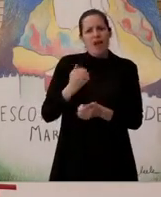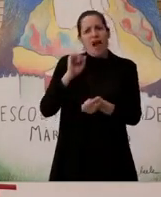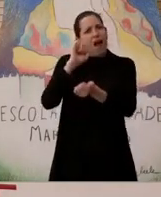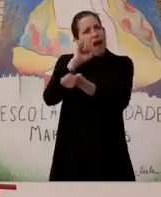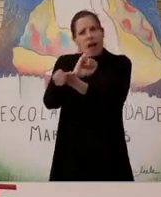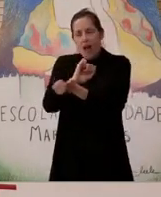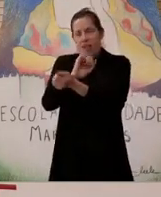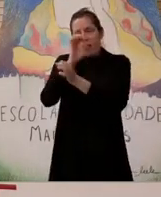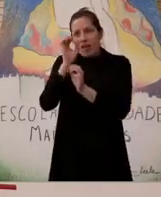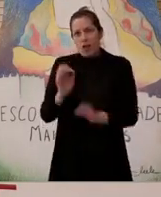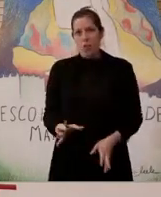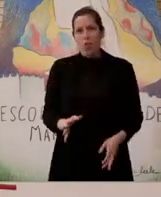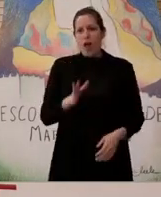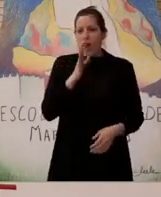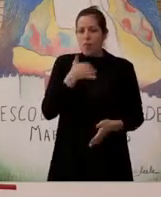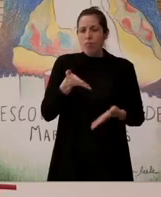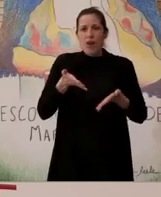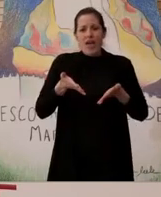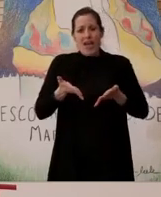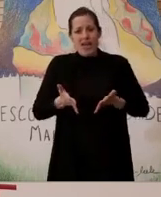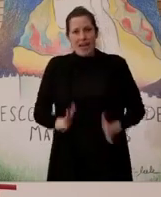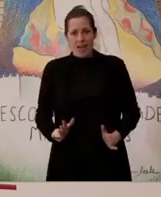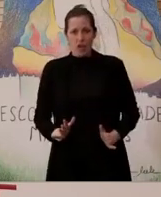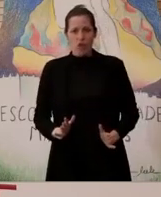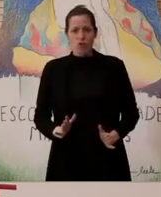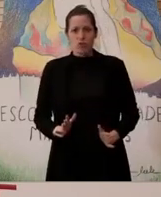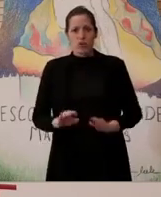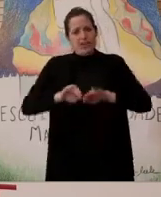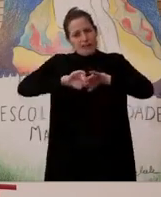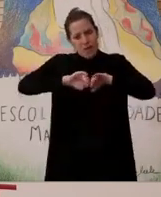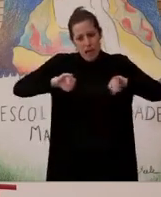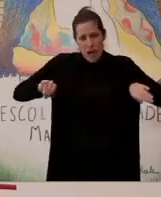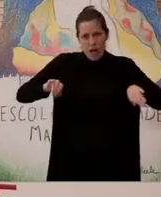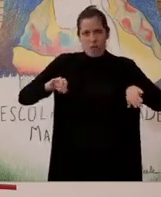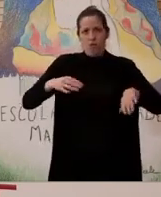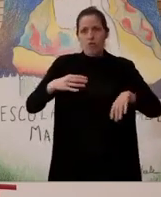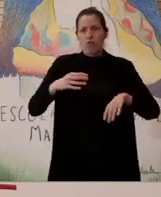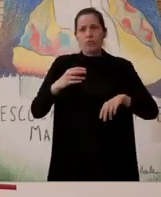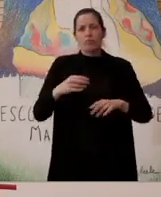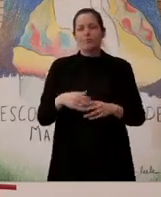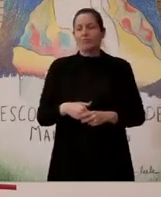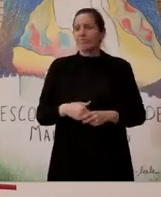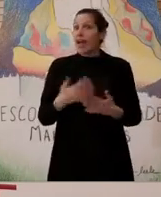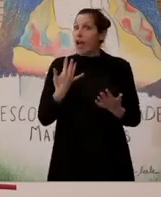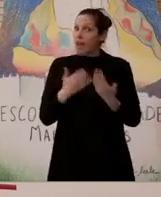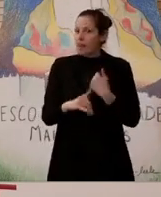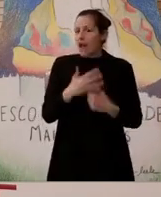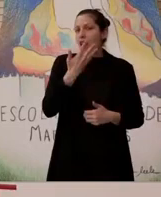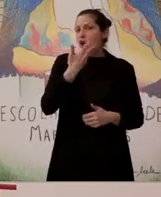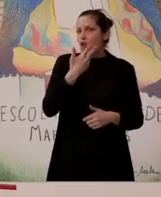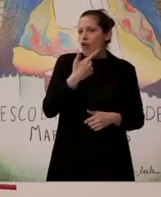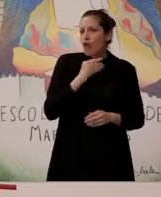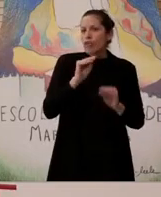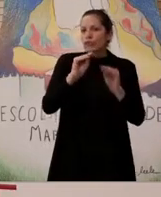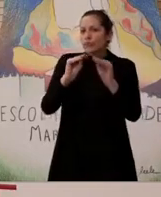que no les dejaban tener los niños con ella que tenían que cumplir aquellas que no podían ver a no sé quién conoces a la gente y sabes después